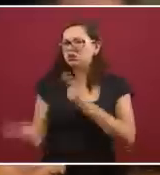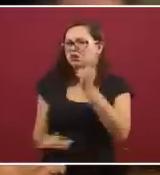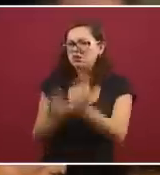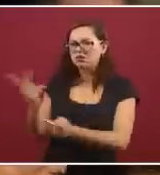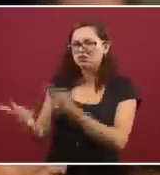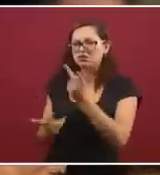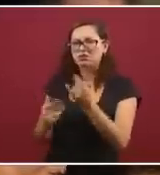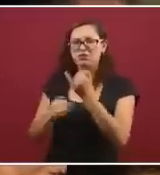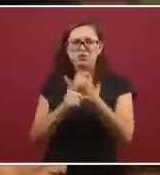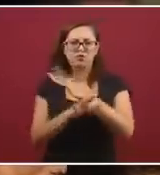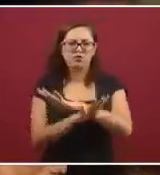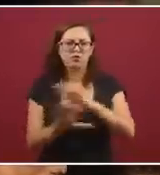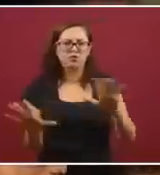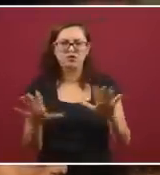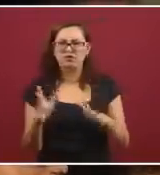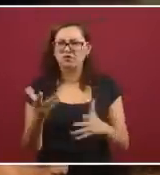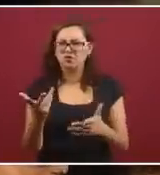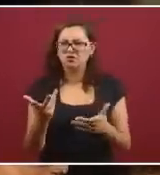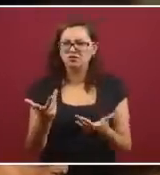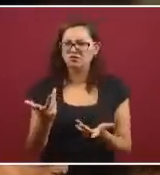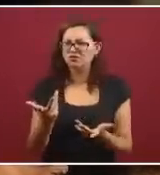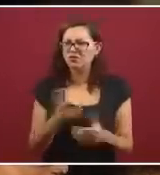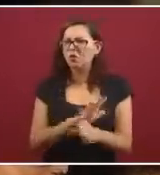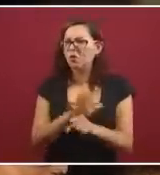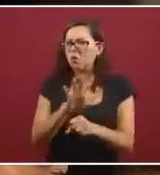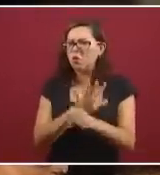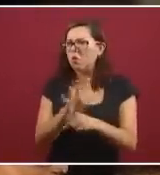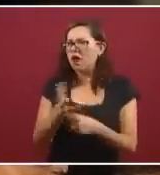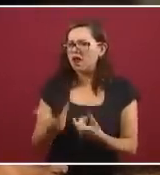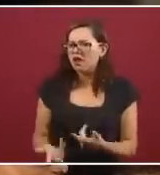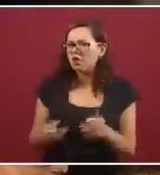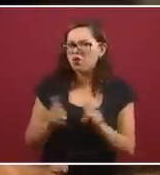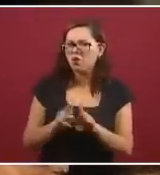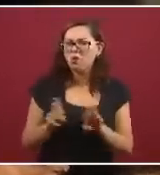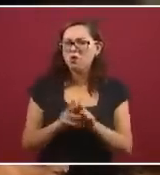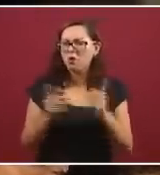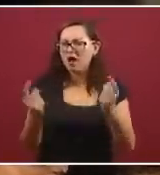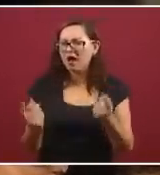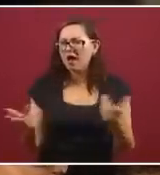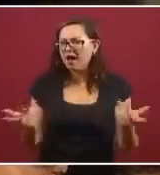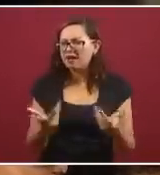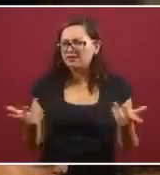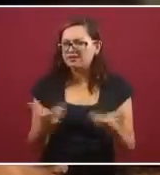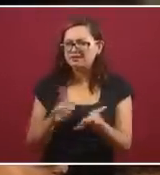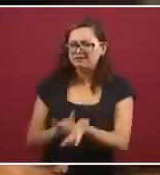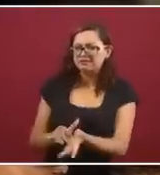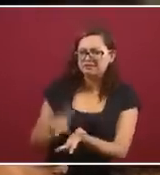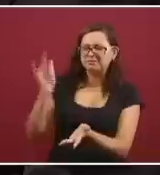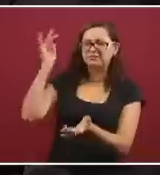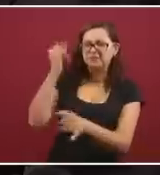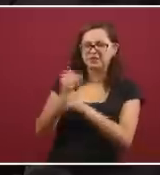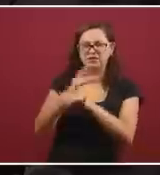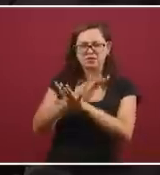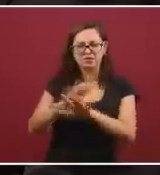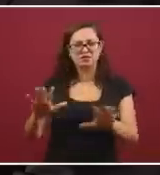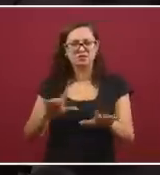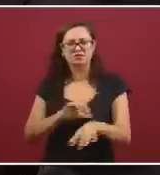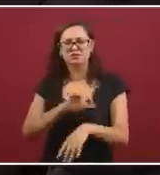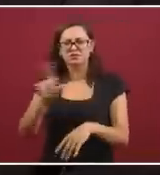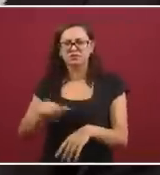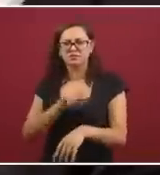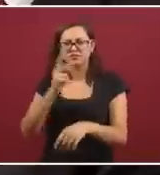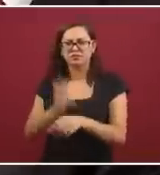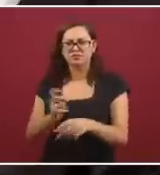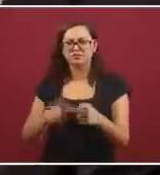quizás no estaría sin esta información que encuestas y qué información le estaría dando presente y se le permitiera ver toda la segunda pregunta gracias no